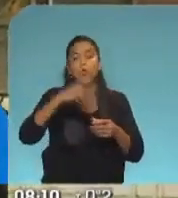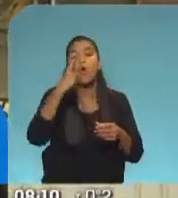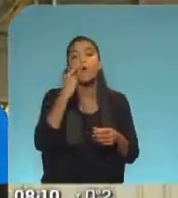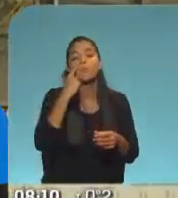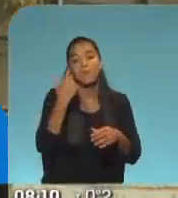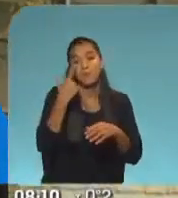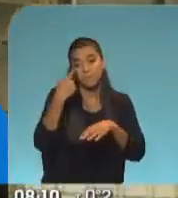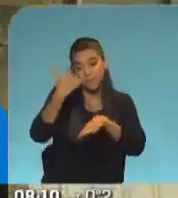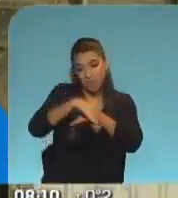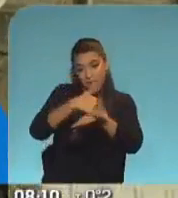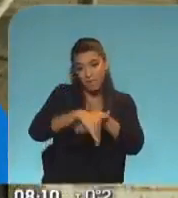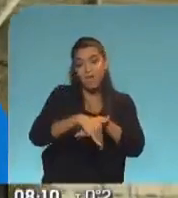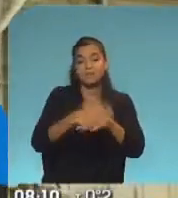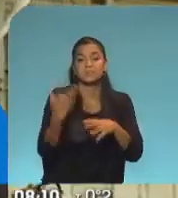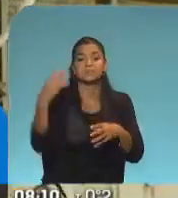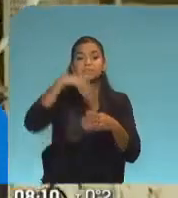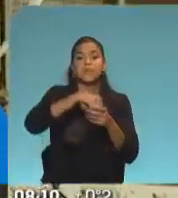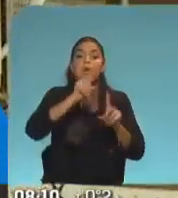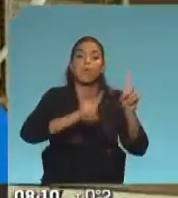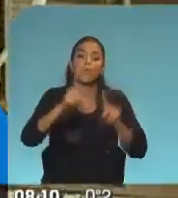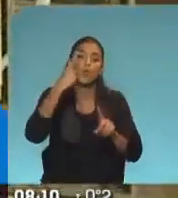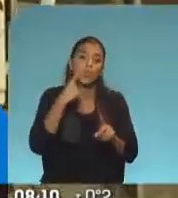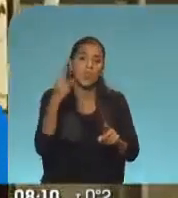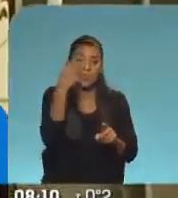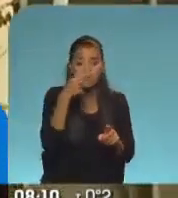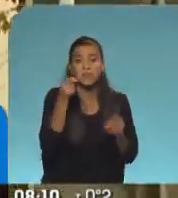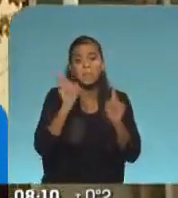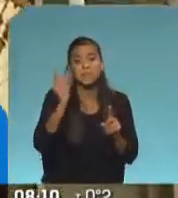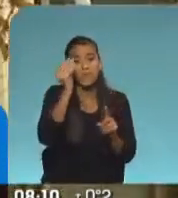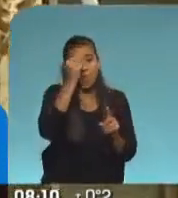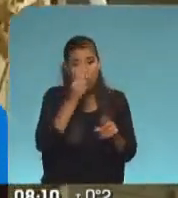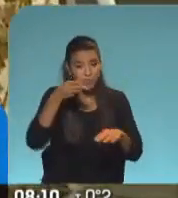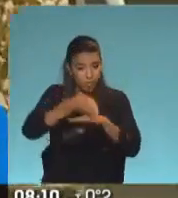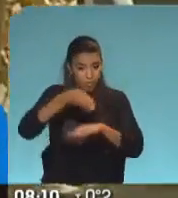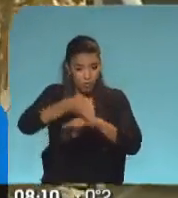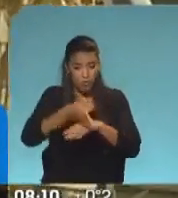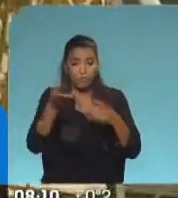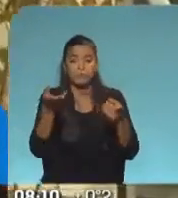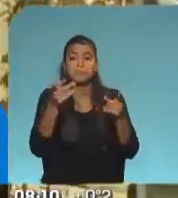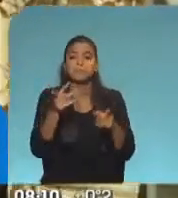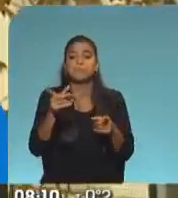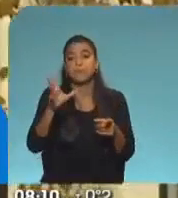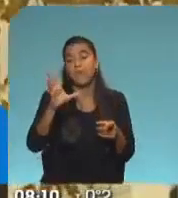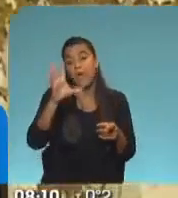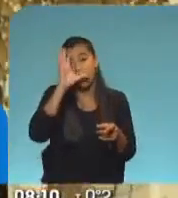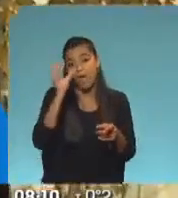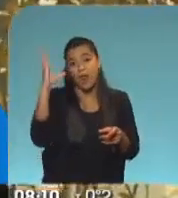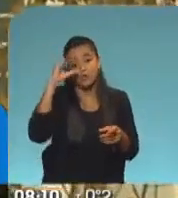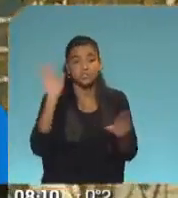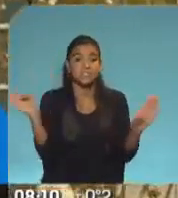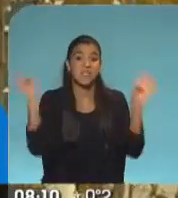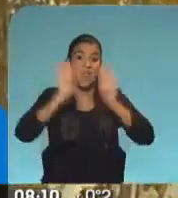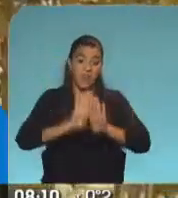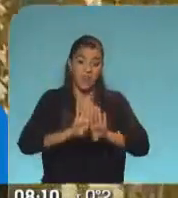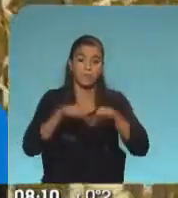calle que no solamente están en algunos días de la semana sino también los fines de semana que recordemos por supuesto por las noches se cierran las puertas con lo cual